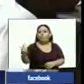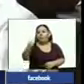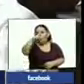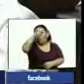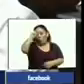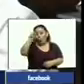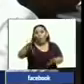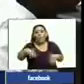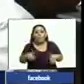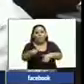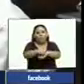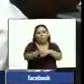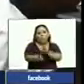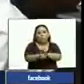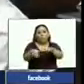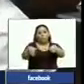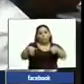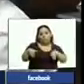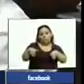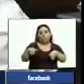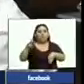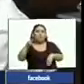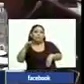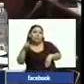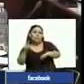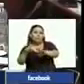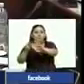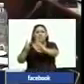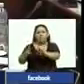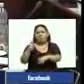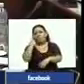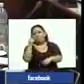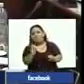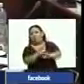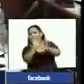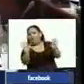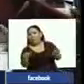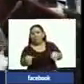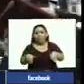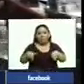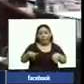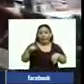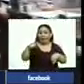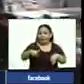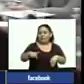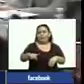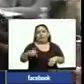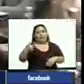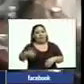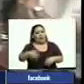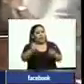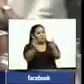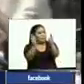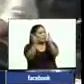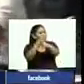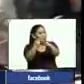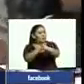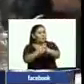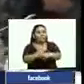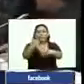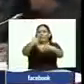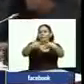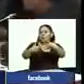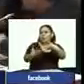pasividad de la Asamblea desde 2017 ha sido evidente. Desde ese año en que se aprobaron las últimas reformas, la